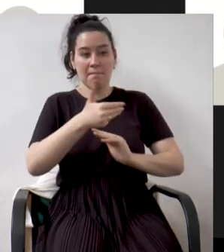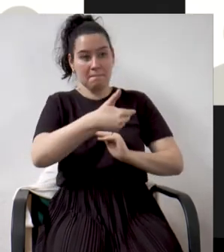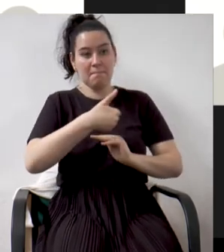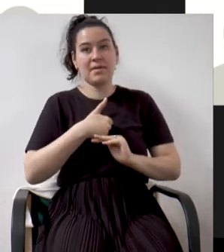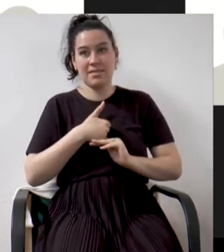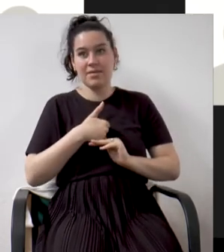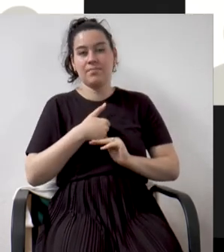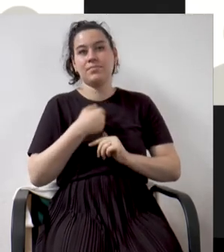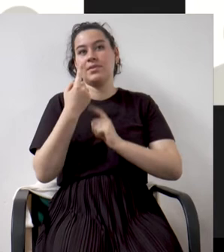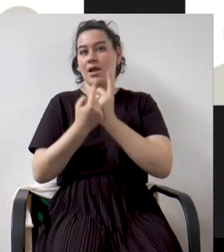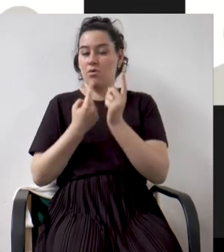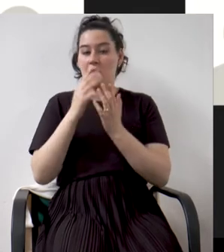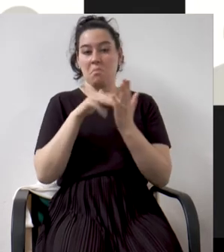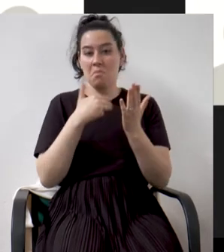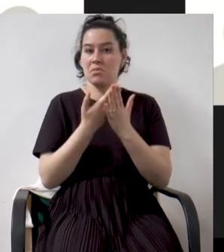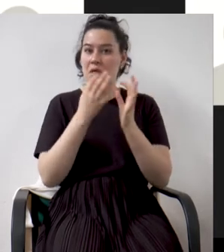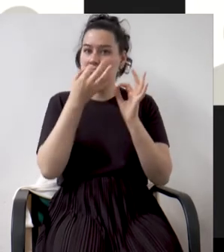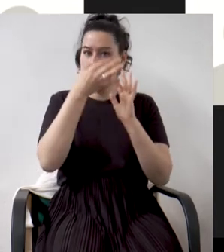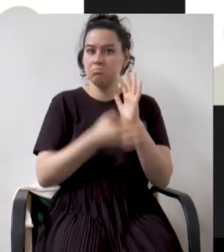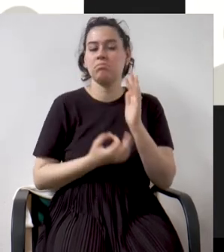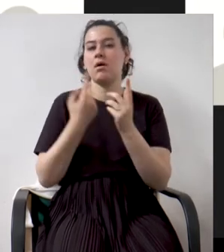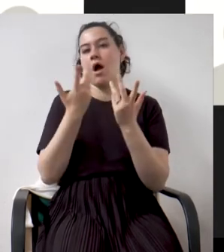otras en propuesta que se están trabajando,